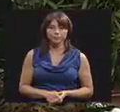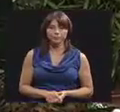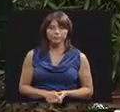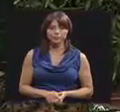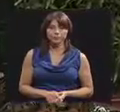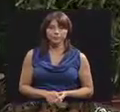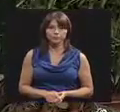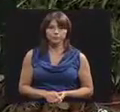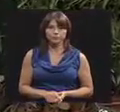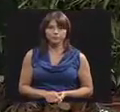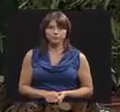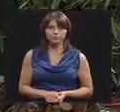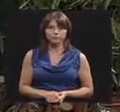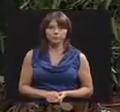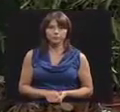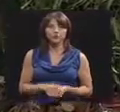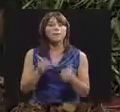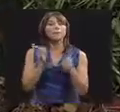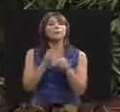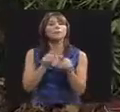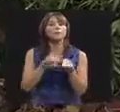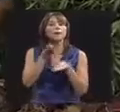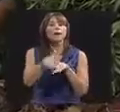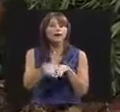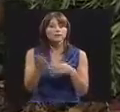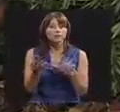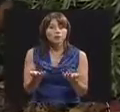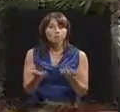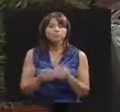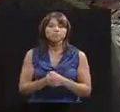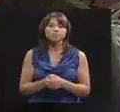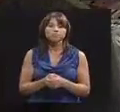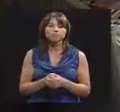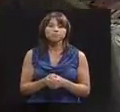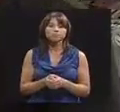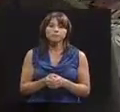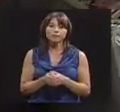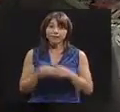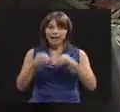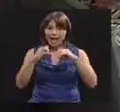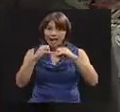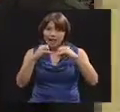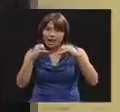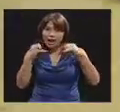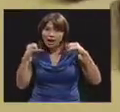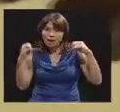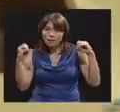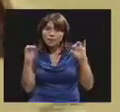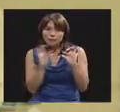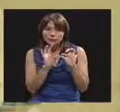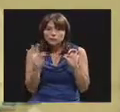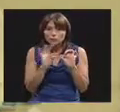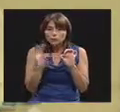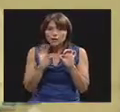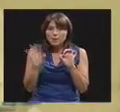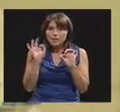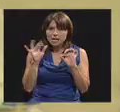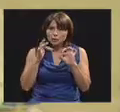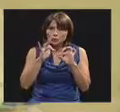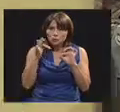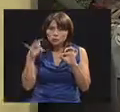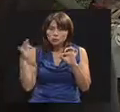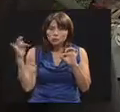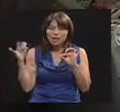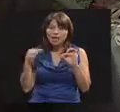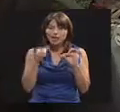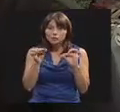Bueno, el primer paso es el alambre, limpiarlo bien para que se vea brilloso y después agarrar las piedritas